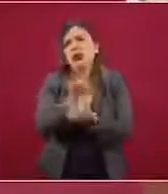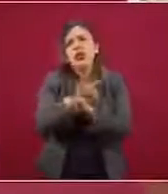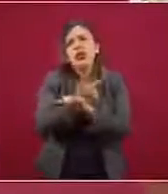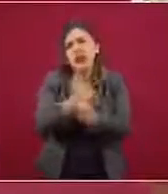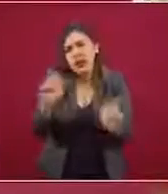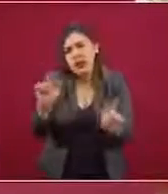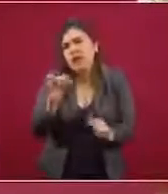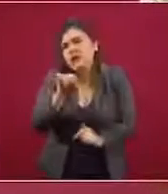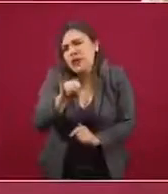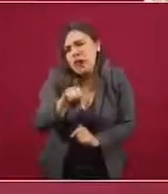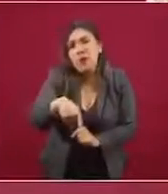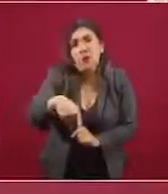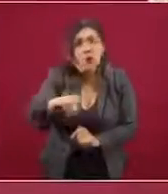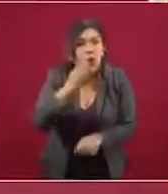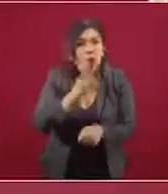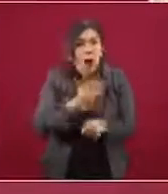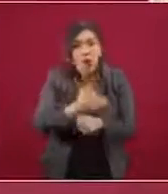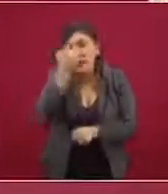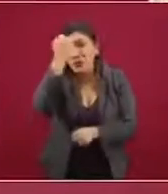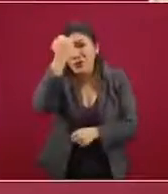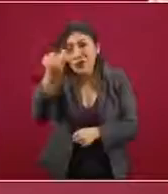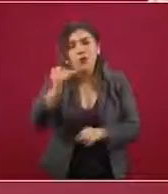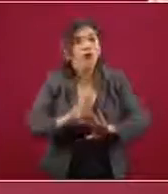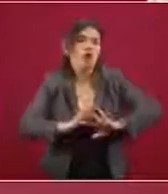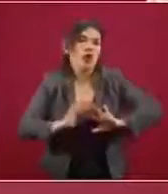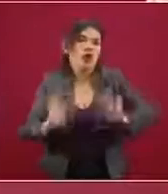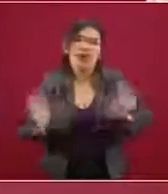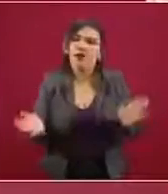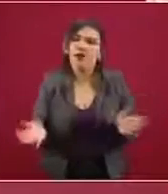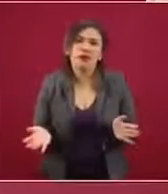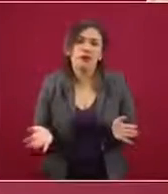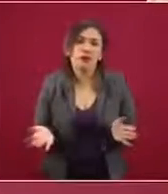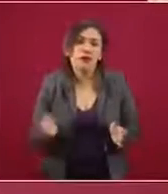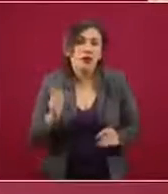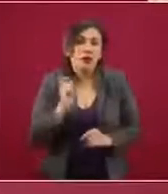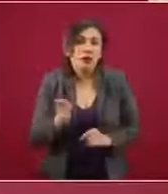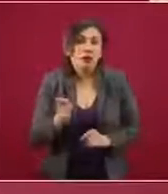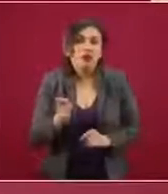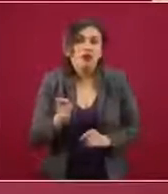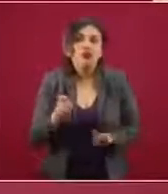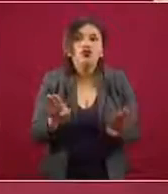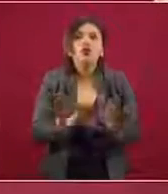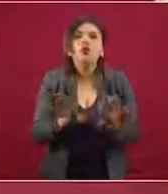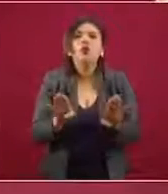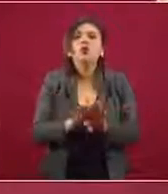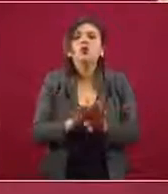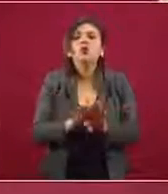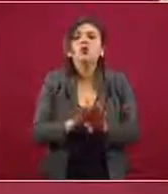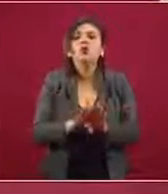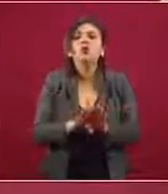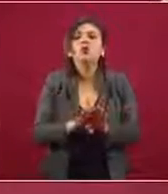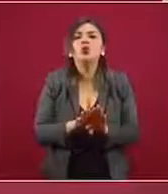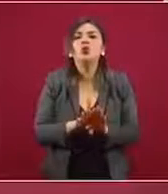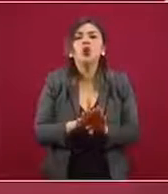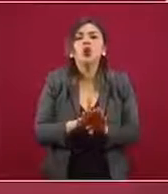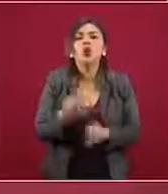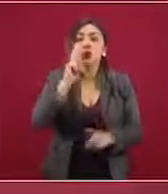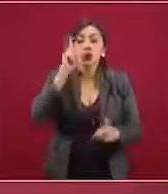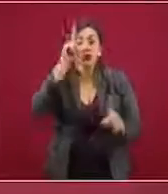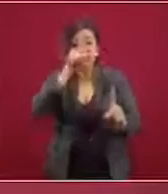pero ya no es el tiempo en que como te veían, te